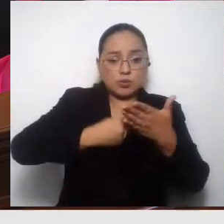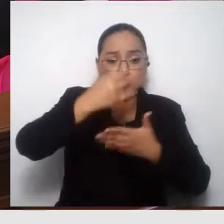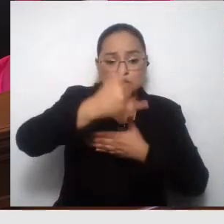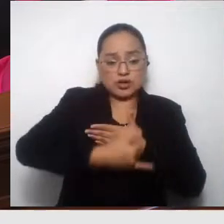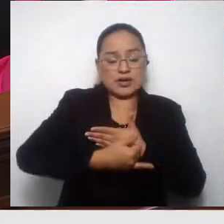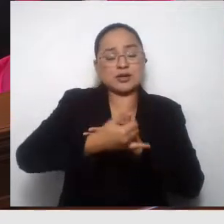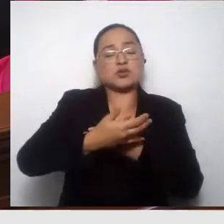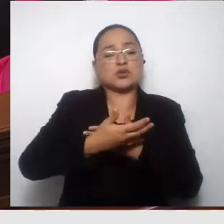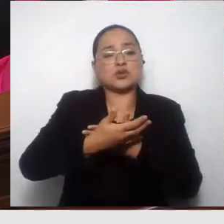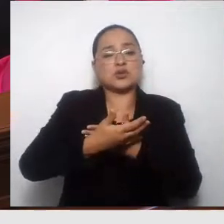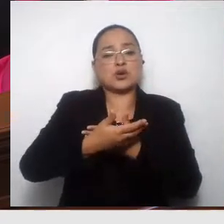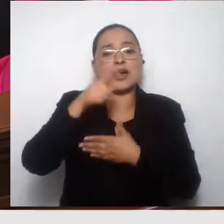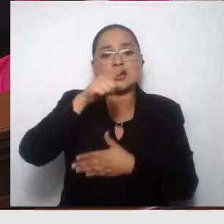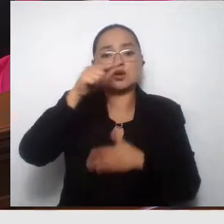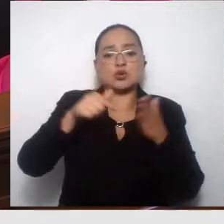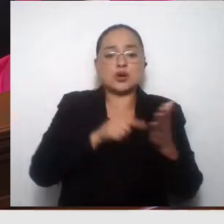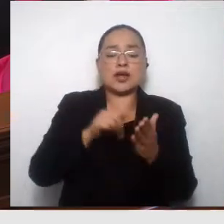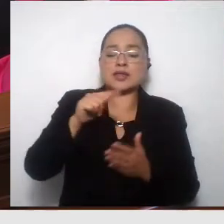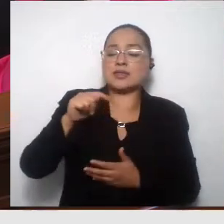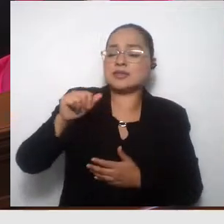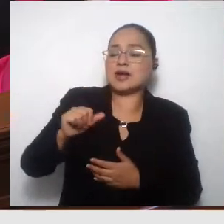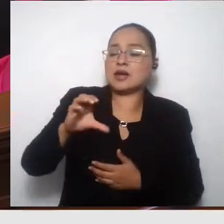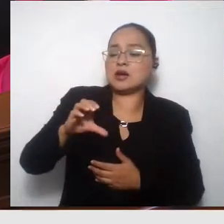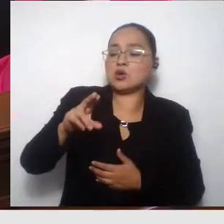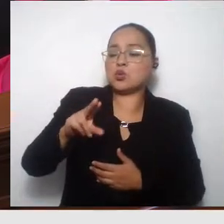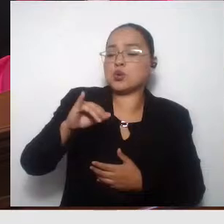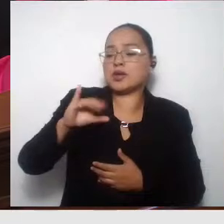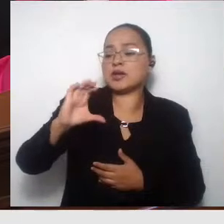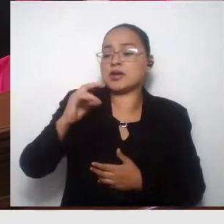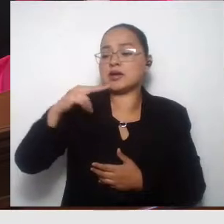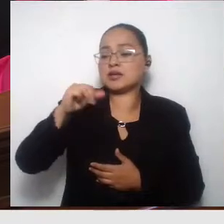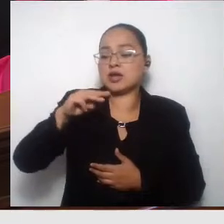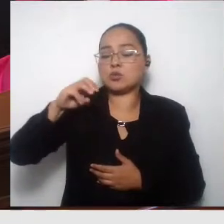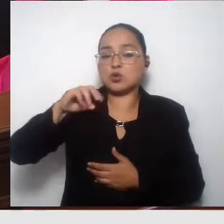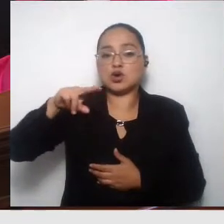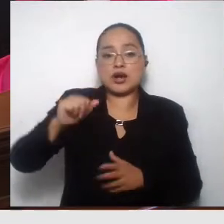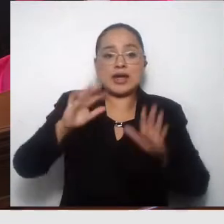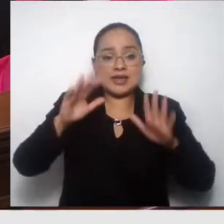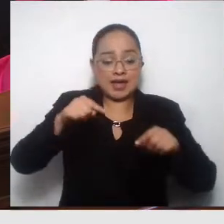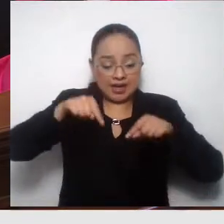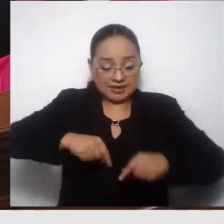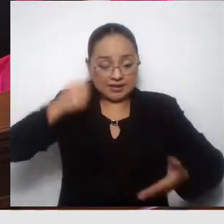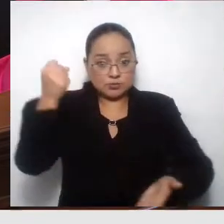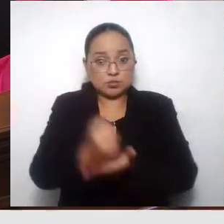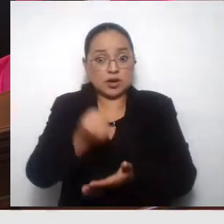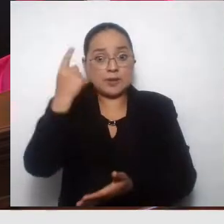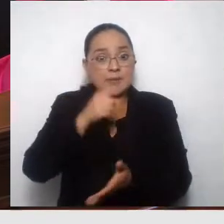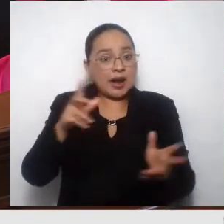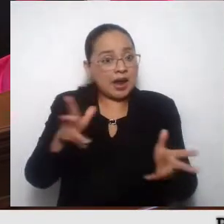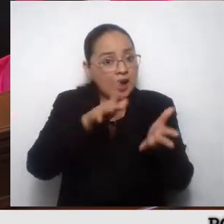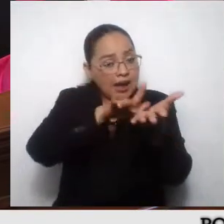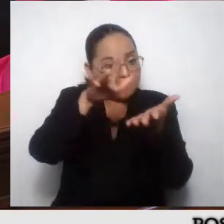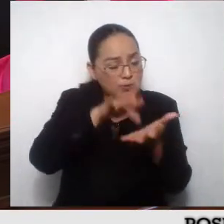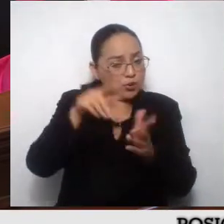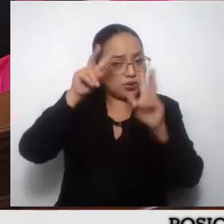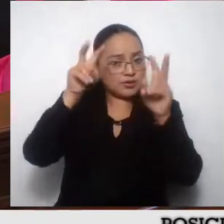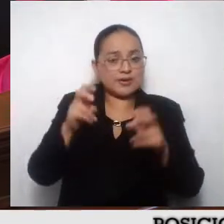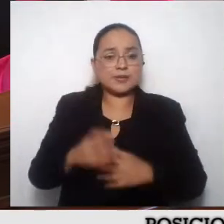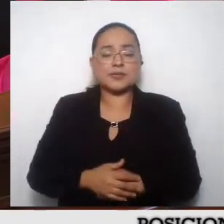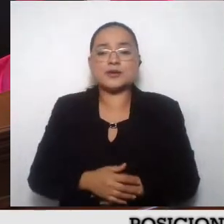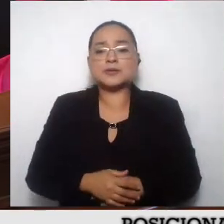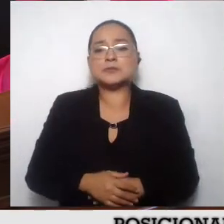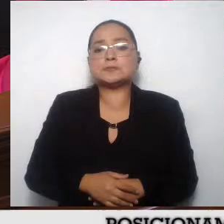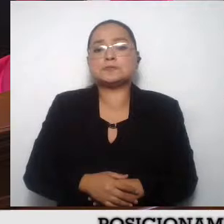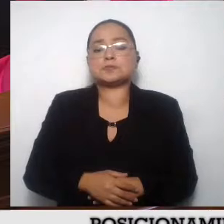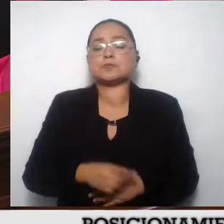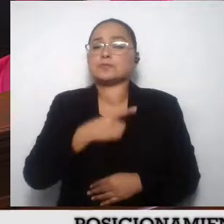para un proyecto en Tacuichamona que ya se aprobó en el Congreso del Estado para efecto de que se empujara también. Hay que empoderar